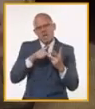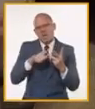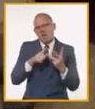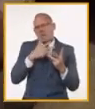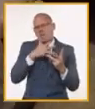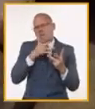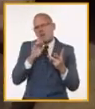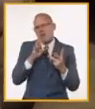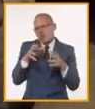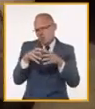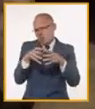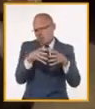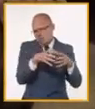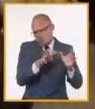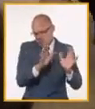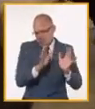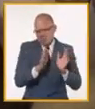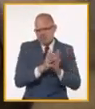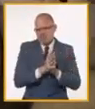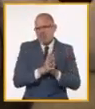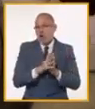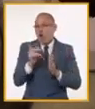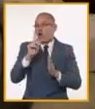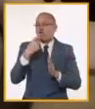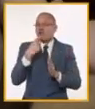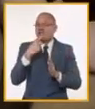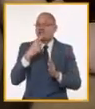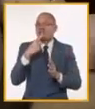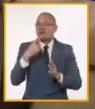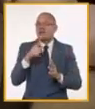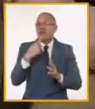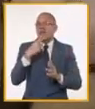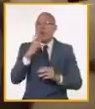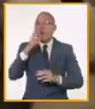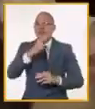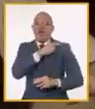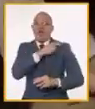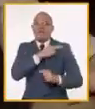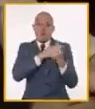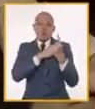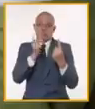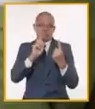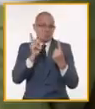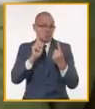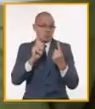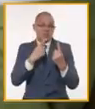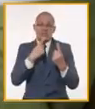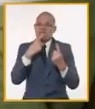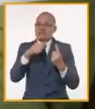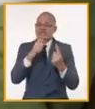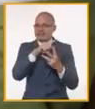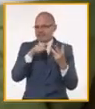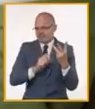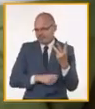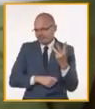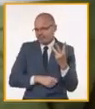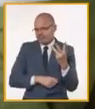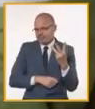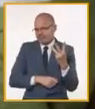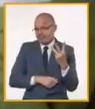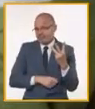de grupo ahí para dirigir, no se le daba la tarea a uno solo, no se le asignaba un alcalde, por ejemplo, los pueblos, sino 3. Uno